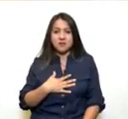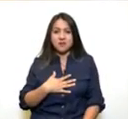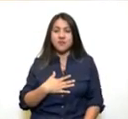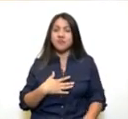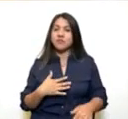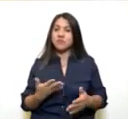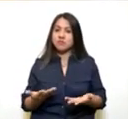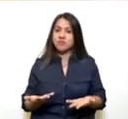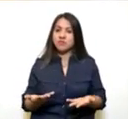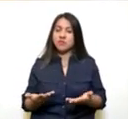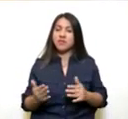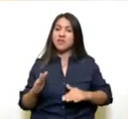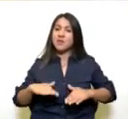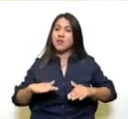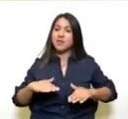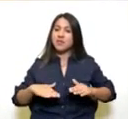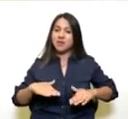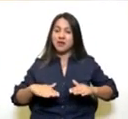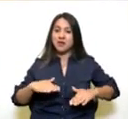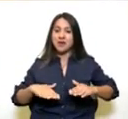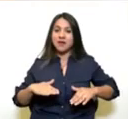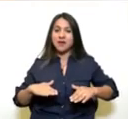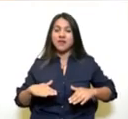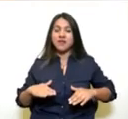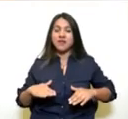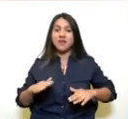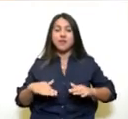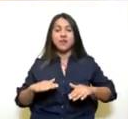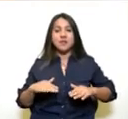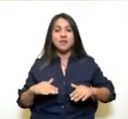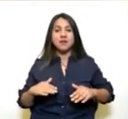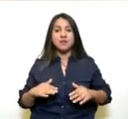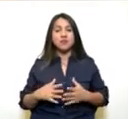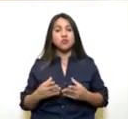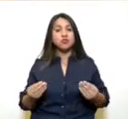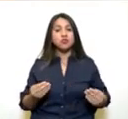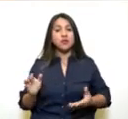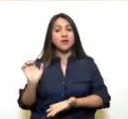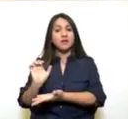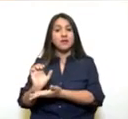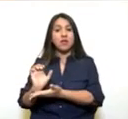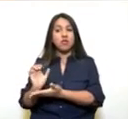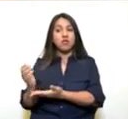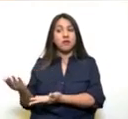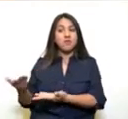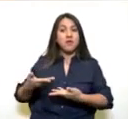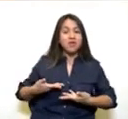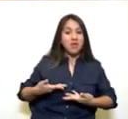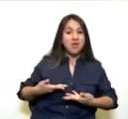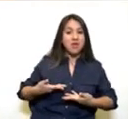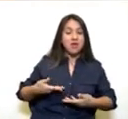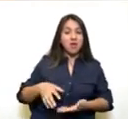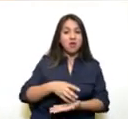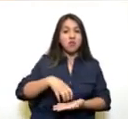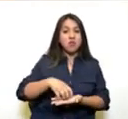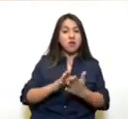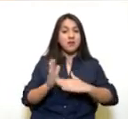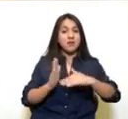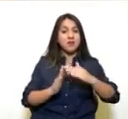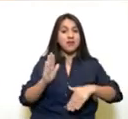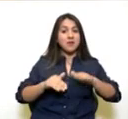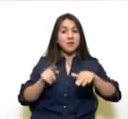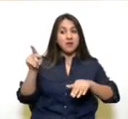depende del estado lo que les llegue a los pintan y nos